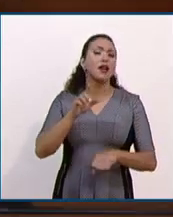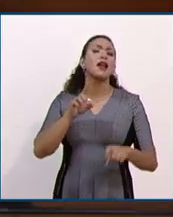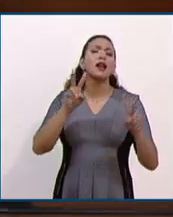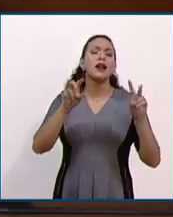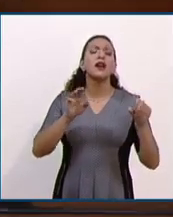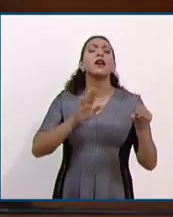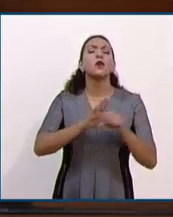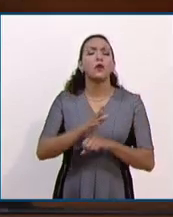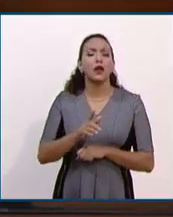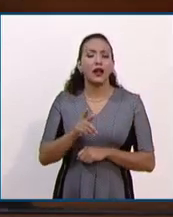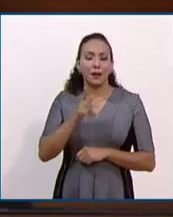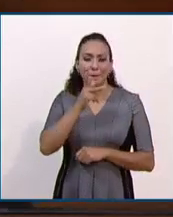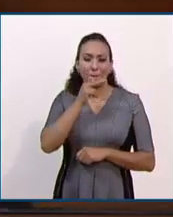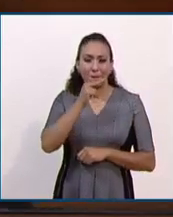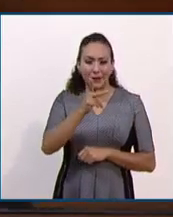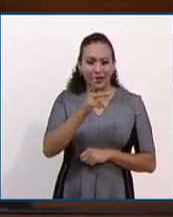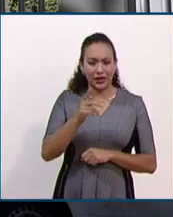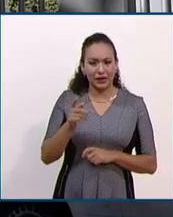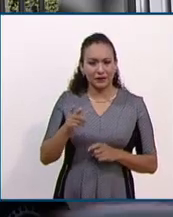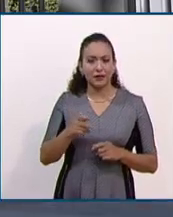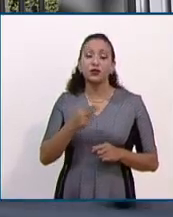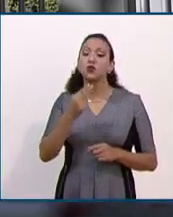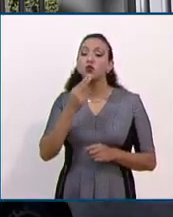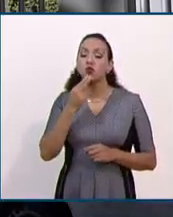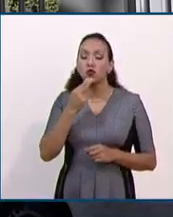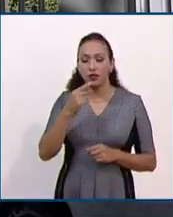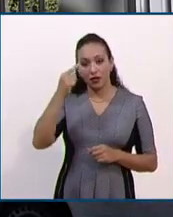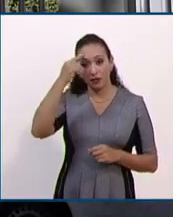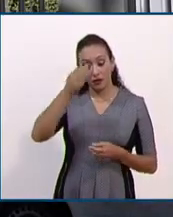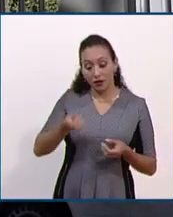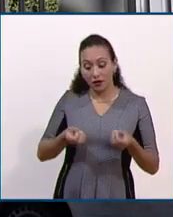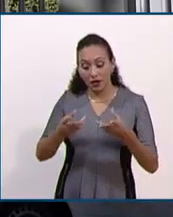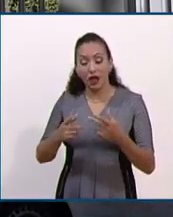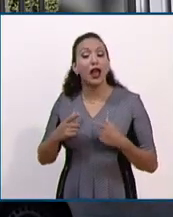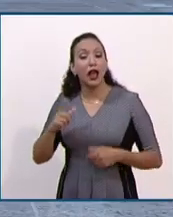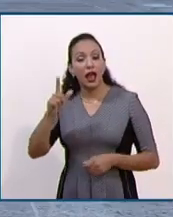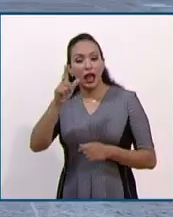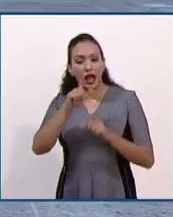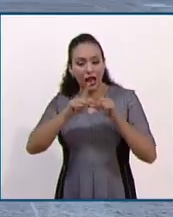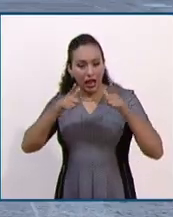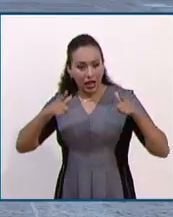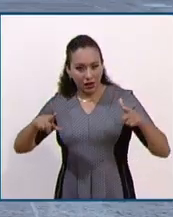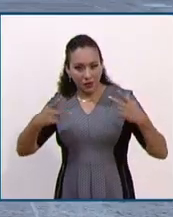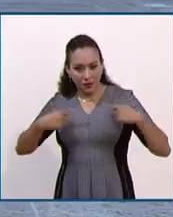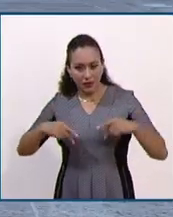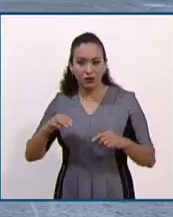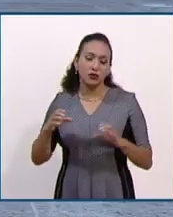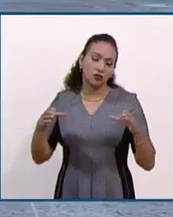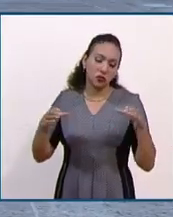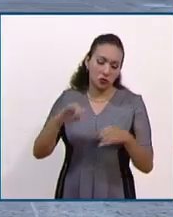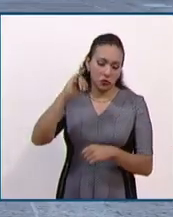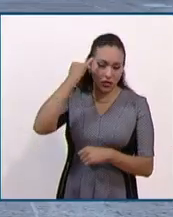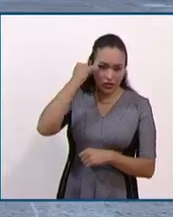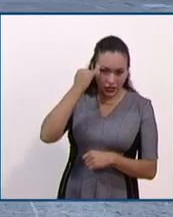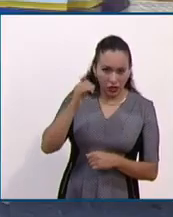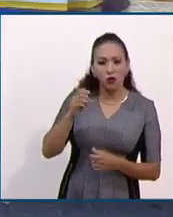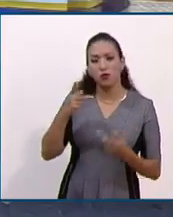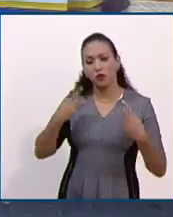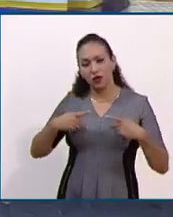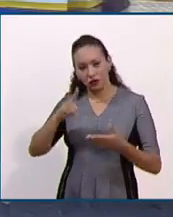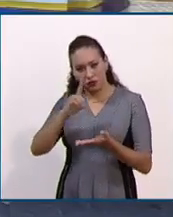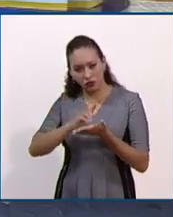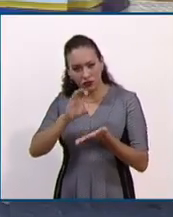para informar a personas pertenecientes a comunidades y pueblos indígenas, así como a personas con discapacidad respecto de